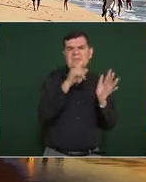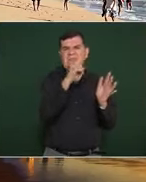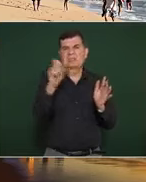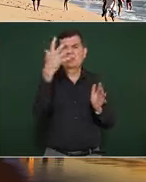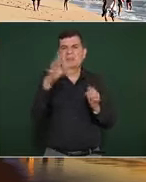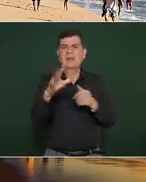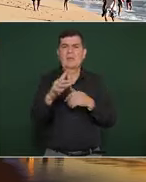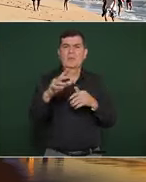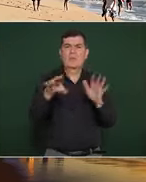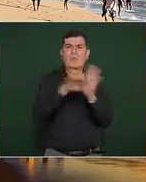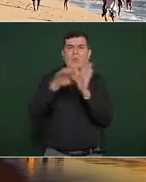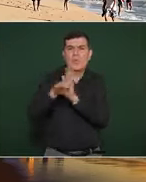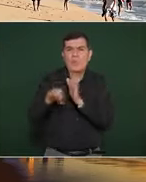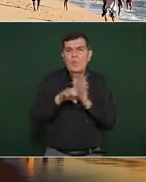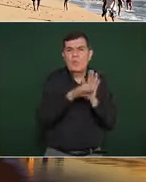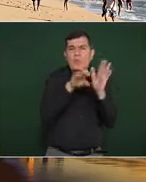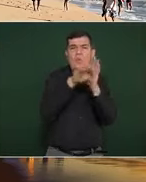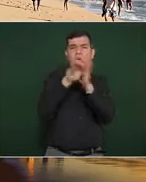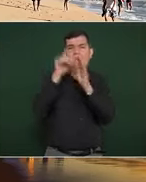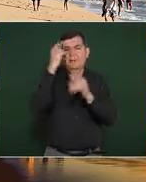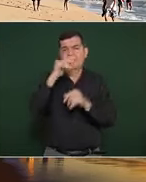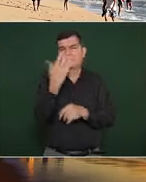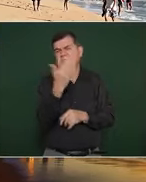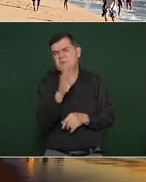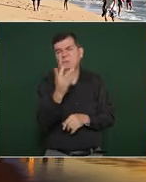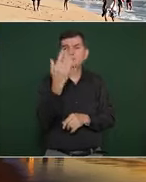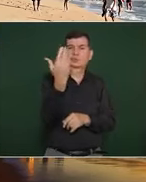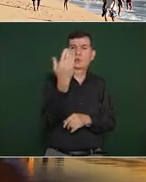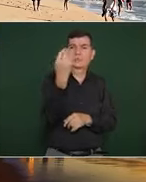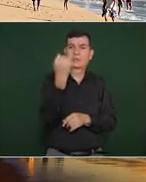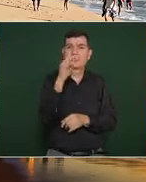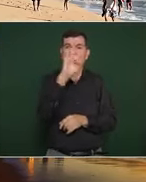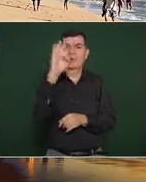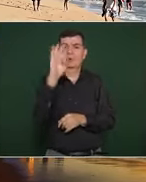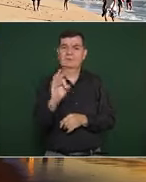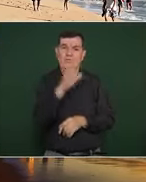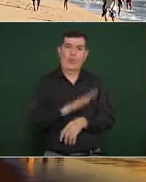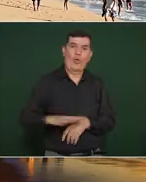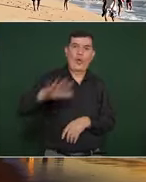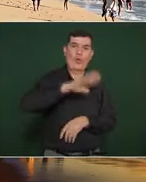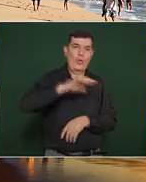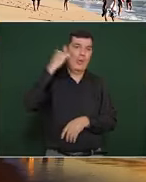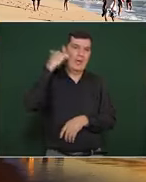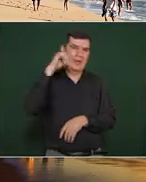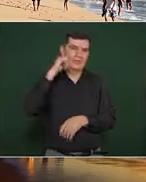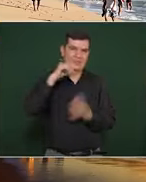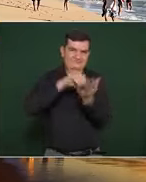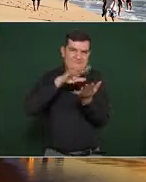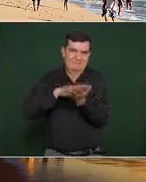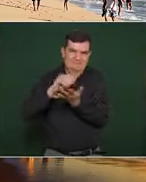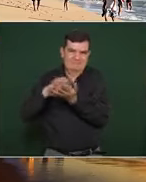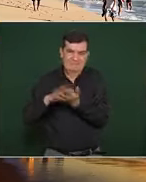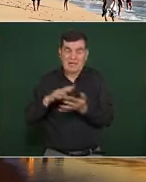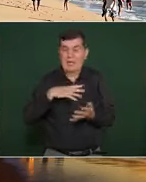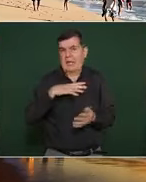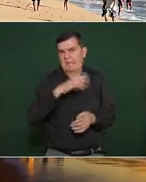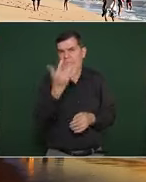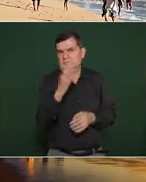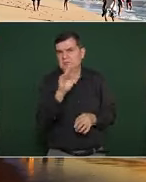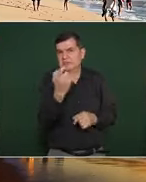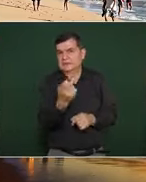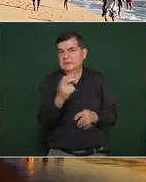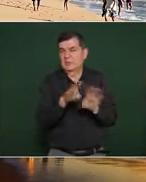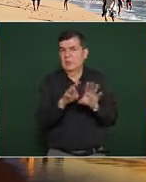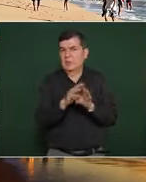Esto corresponde a un 59% de los hoteles registrados y significa